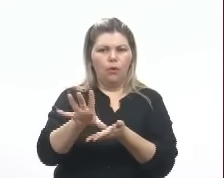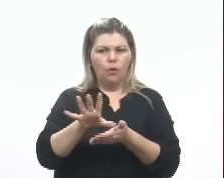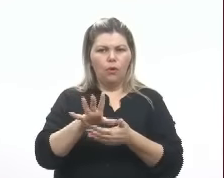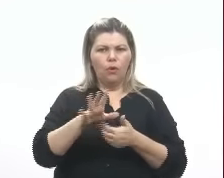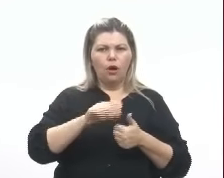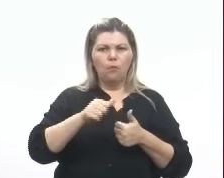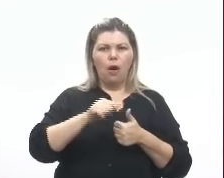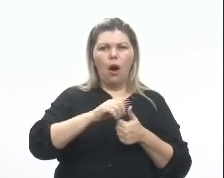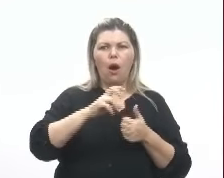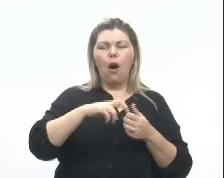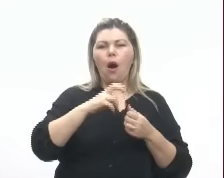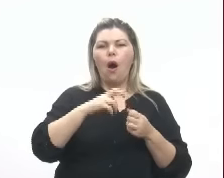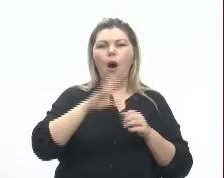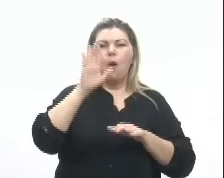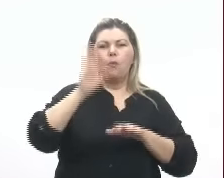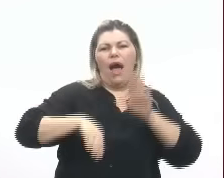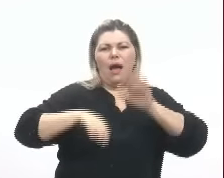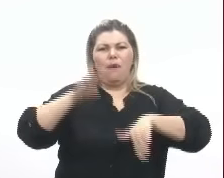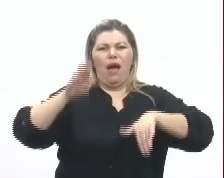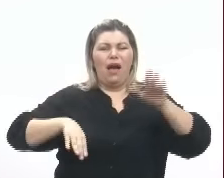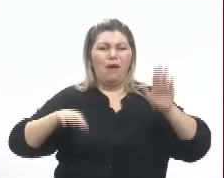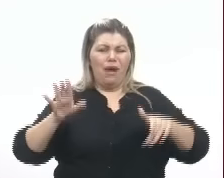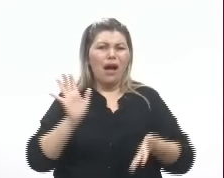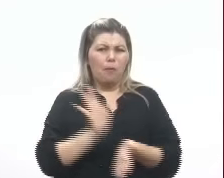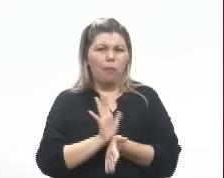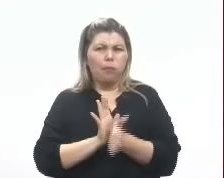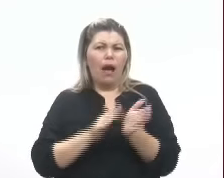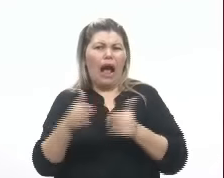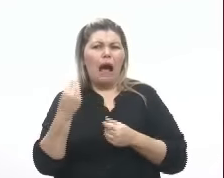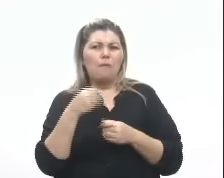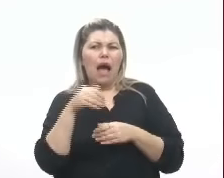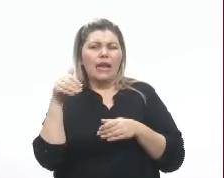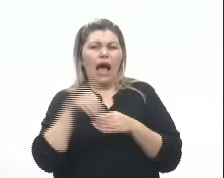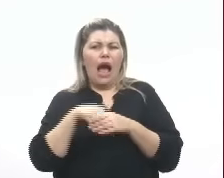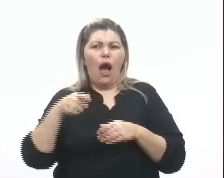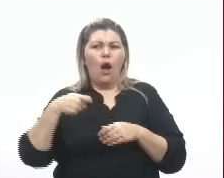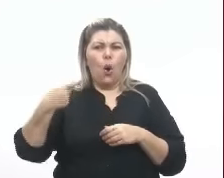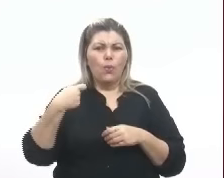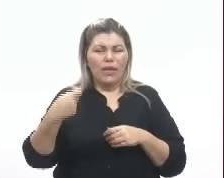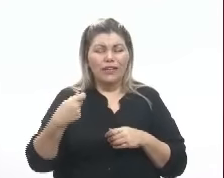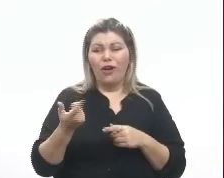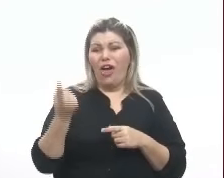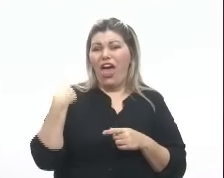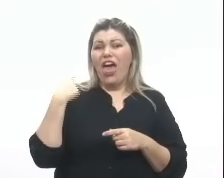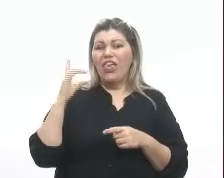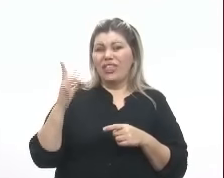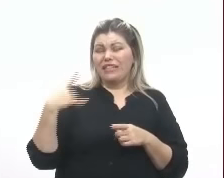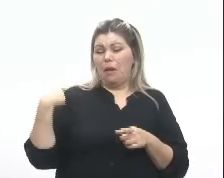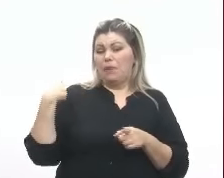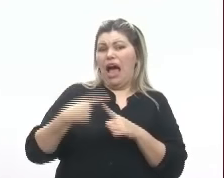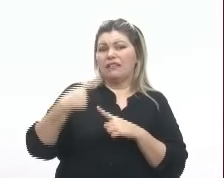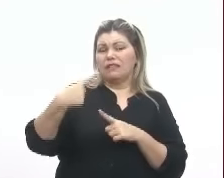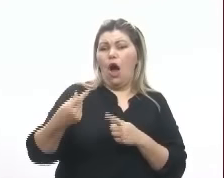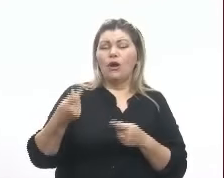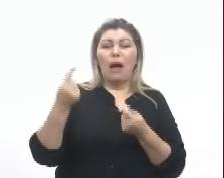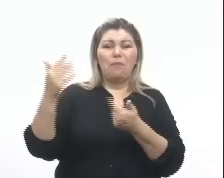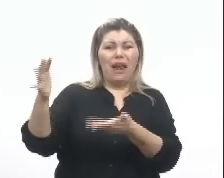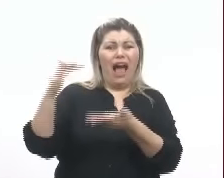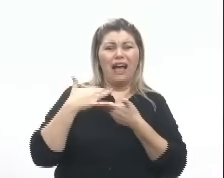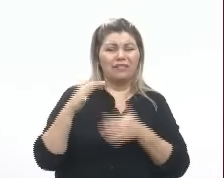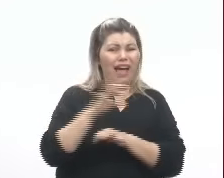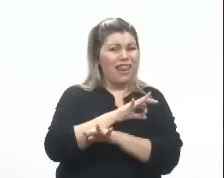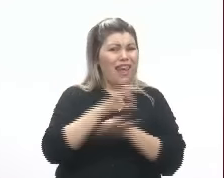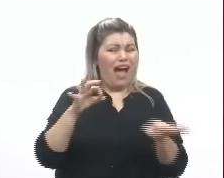Las cajas previsionales. Desde diciembre no le mandan un peso, por lo menos a nuestras provincias, las que no nos mandan